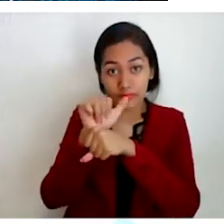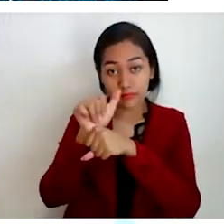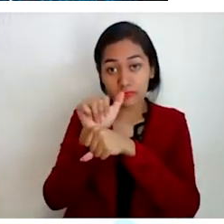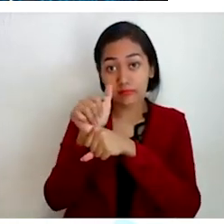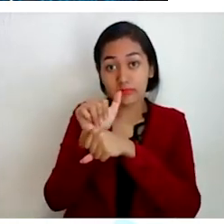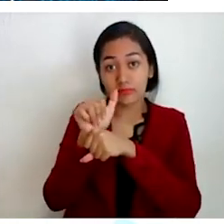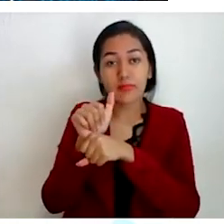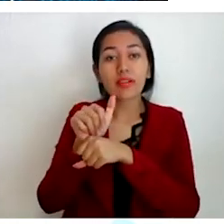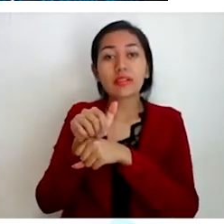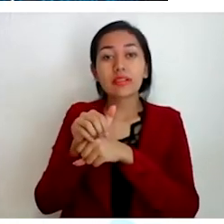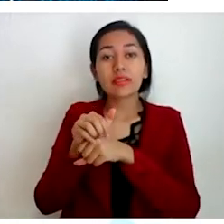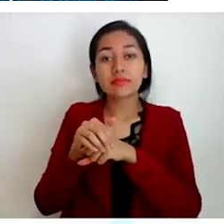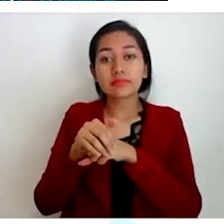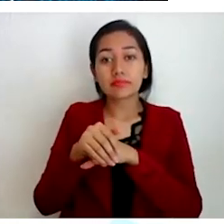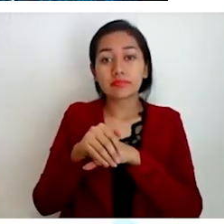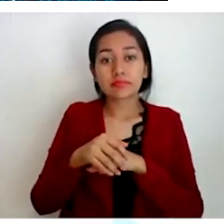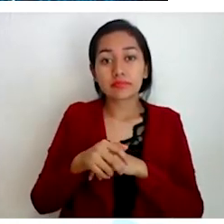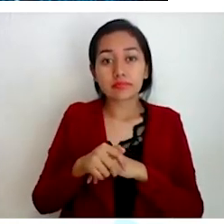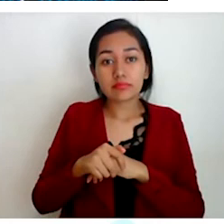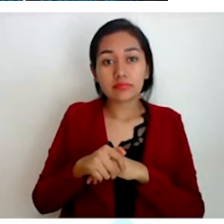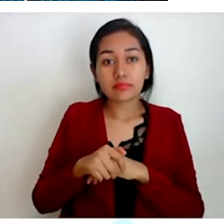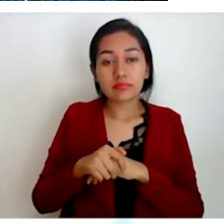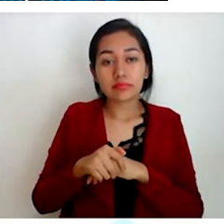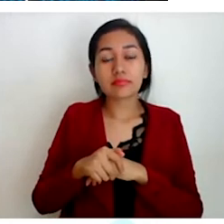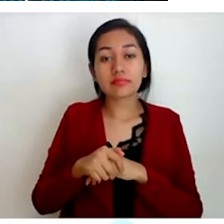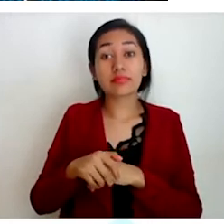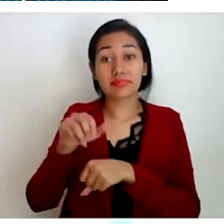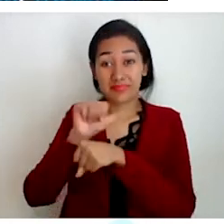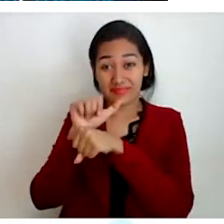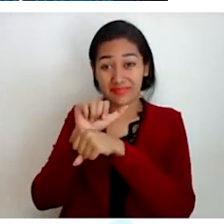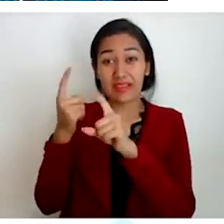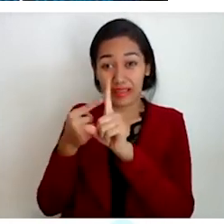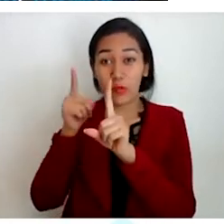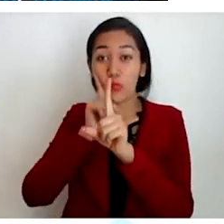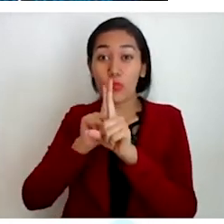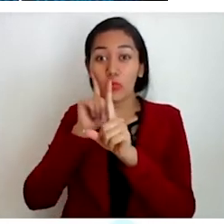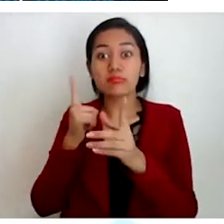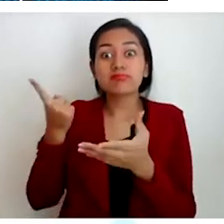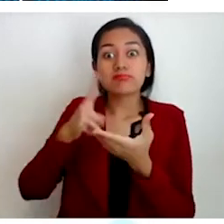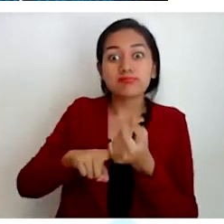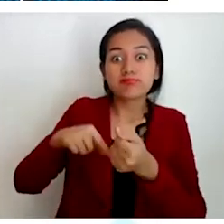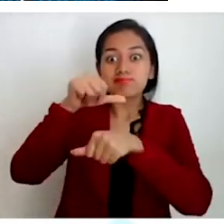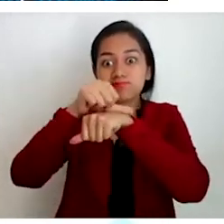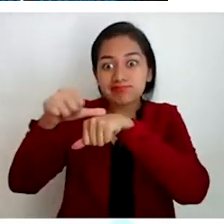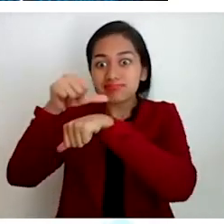pobre señora, porque tantas operaciones ya desgració su rostro, ¿no?